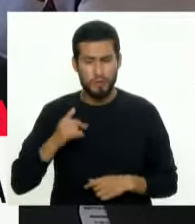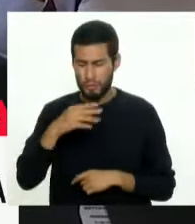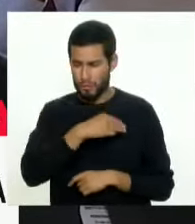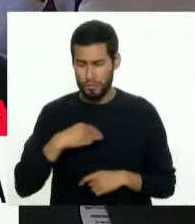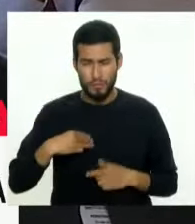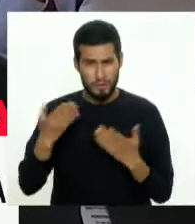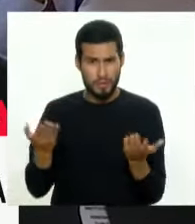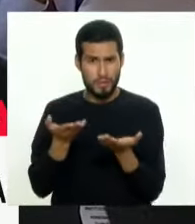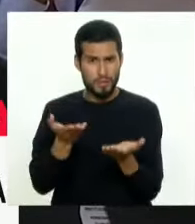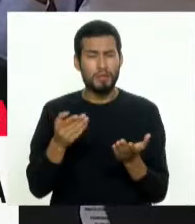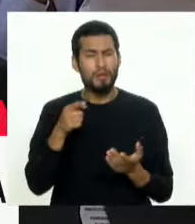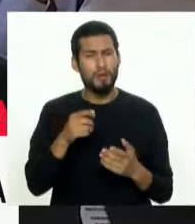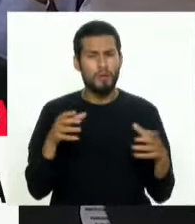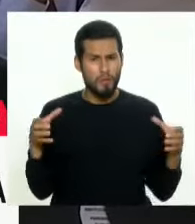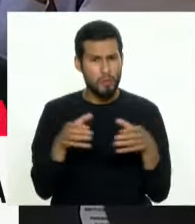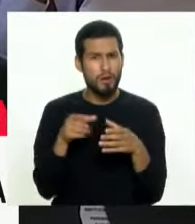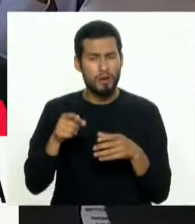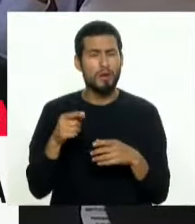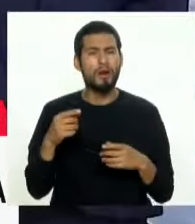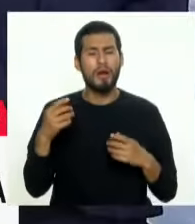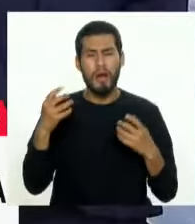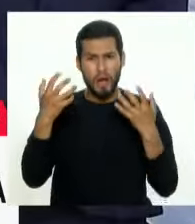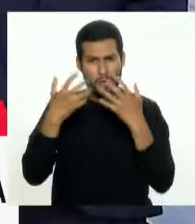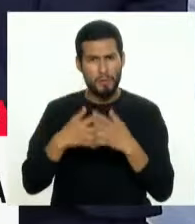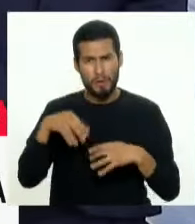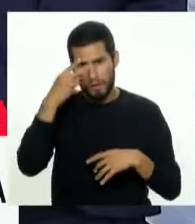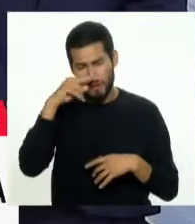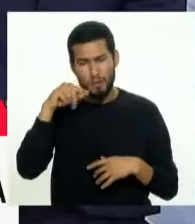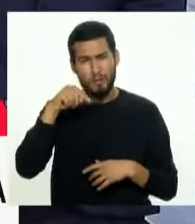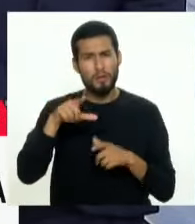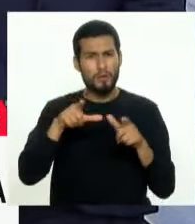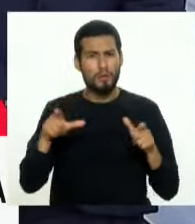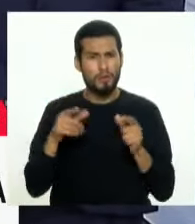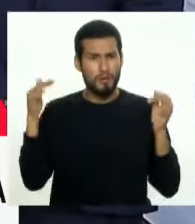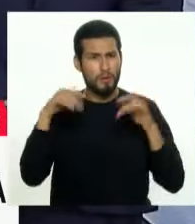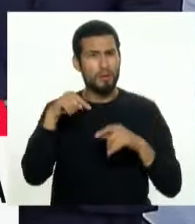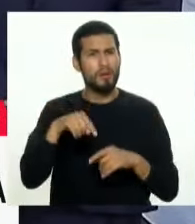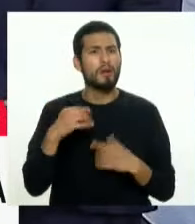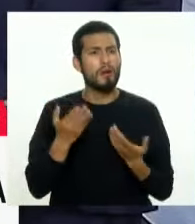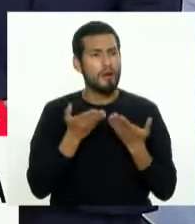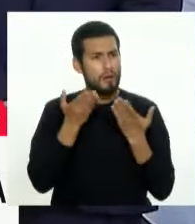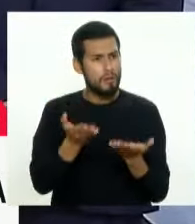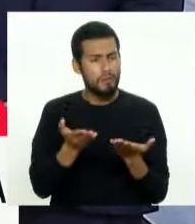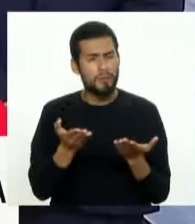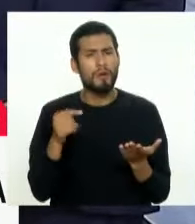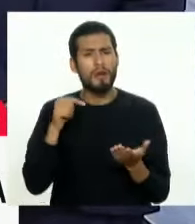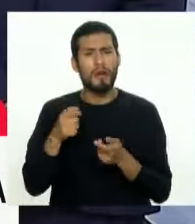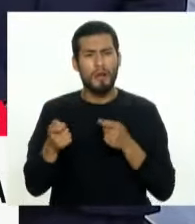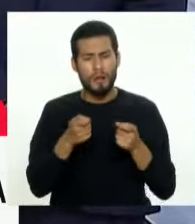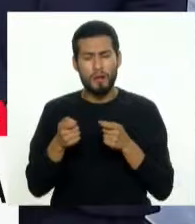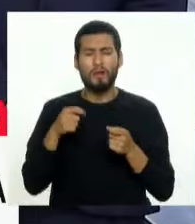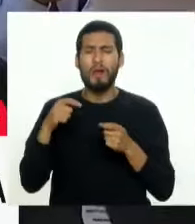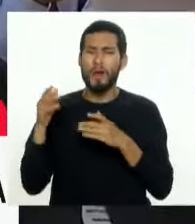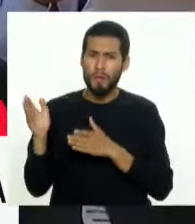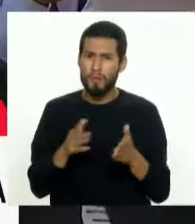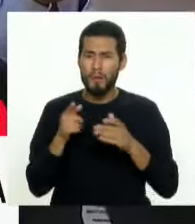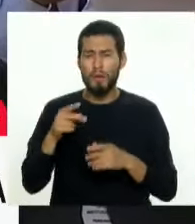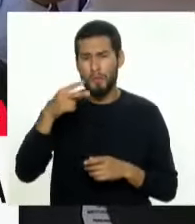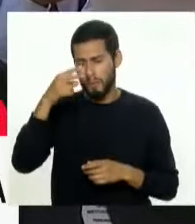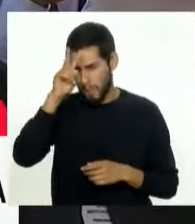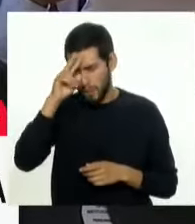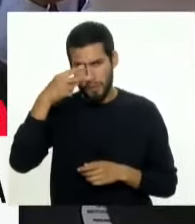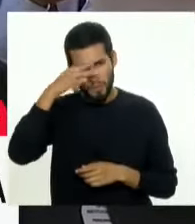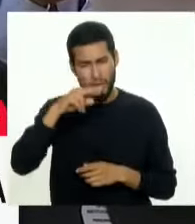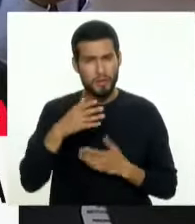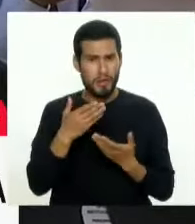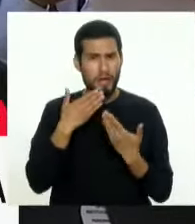aquí presentes, se han reunido con empresarios mexicanos en Palacio de Gobierno y garantizaban las acciones económicas entre Perú y México?